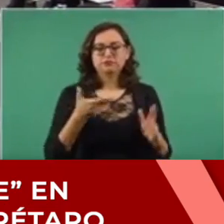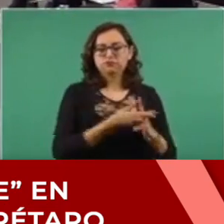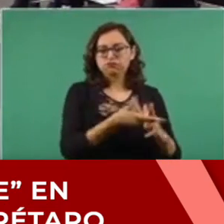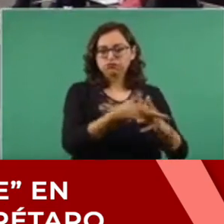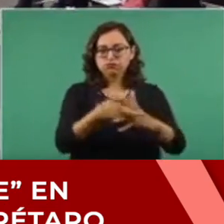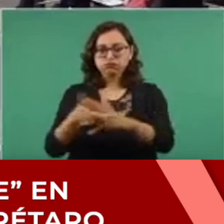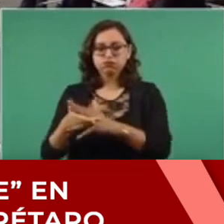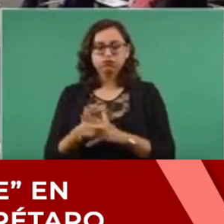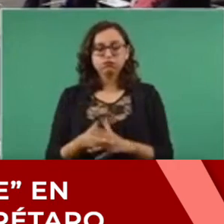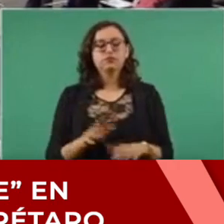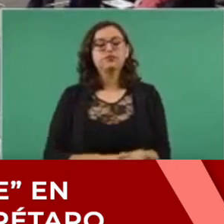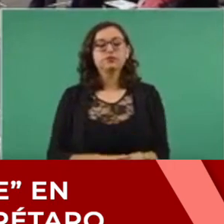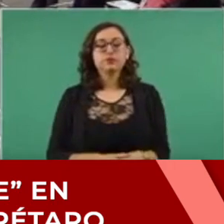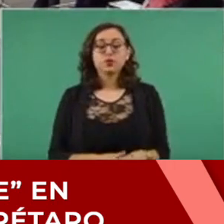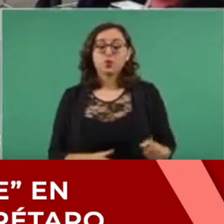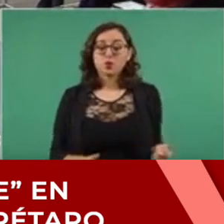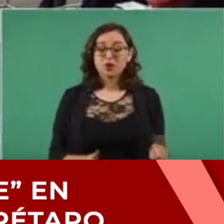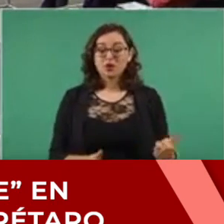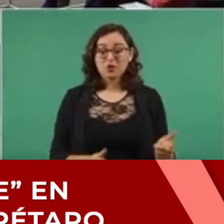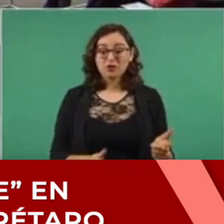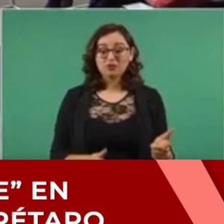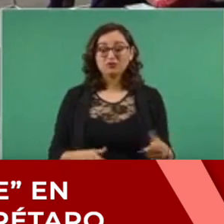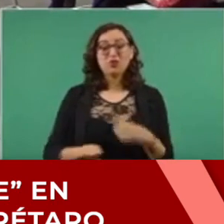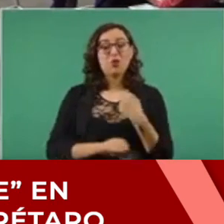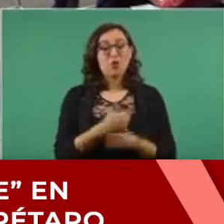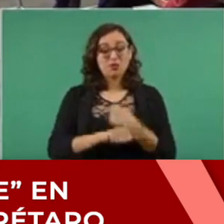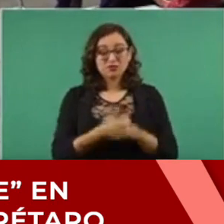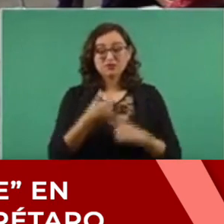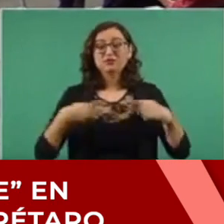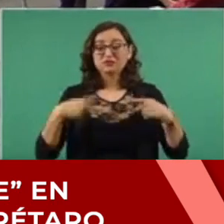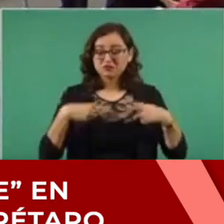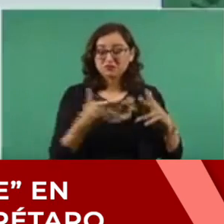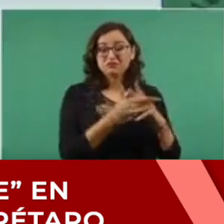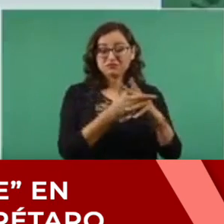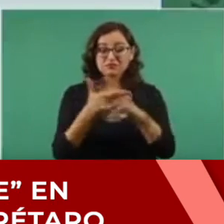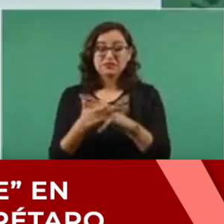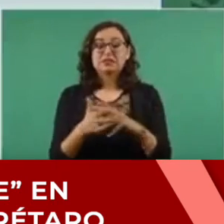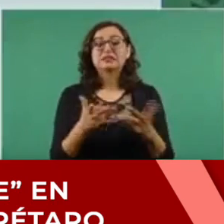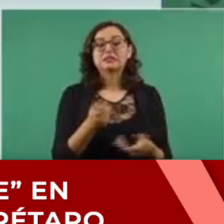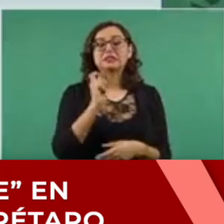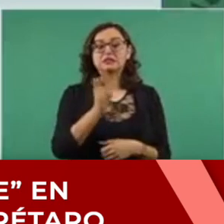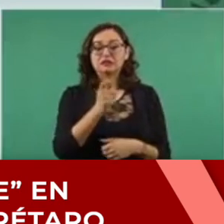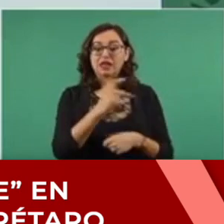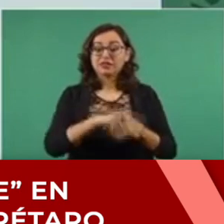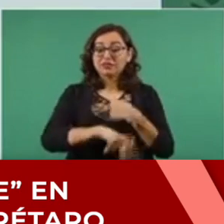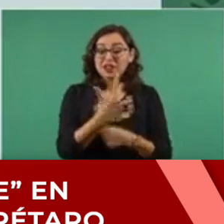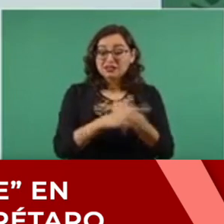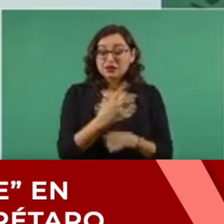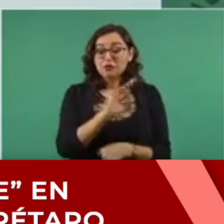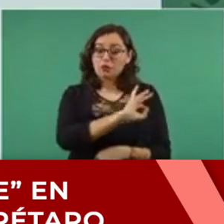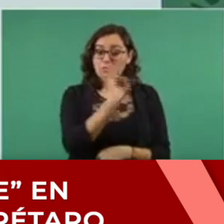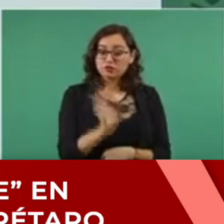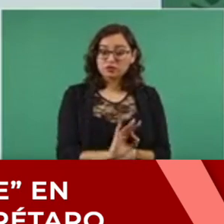guanajuato 11 13 % d el